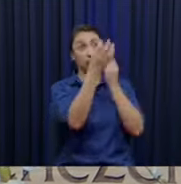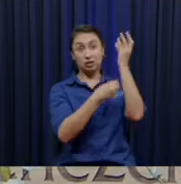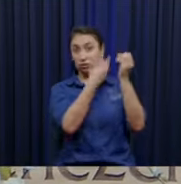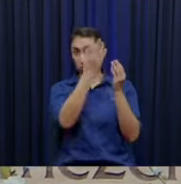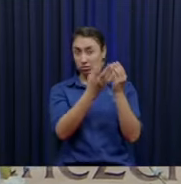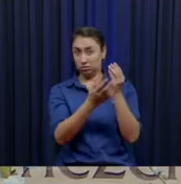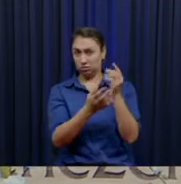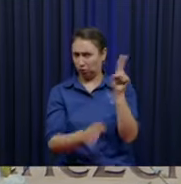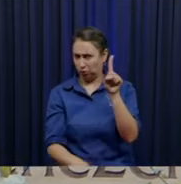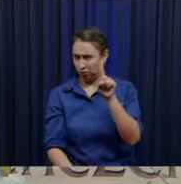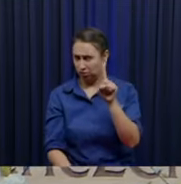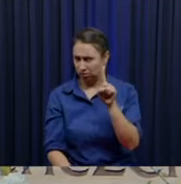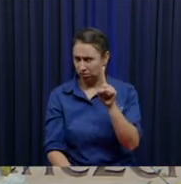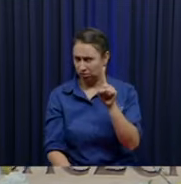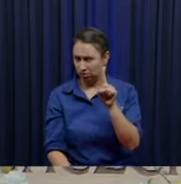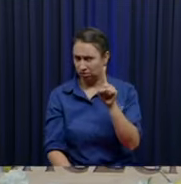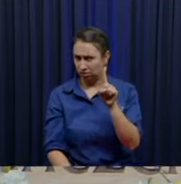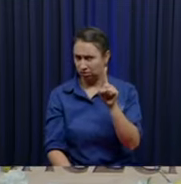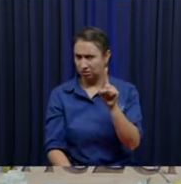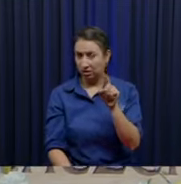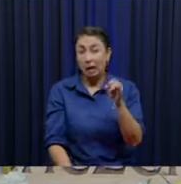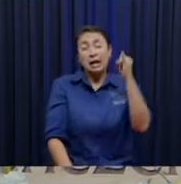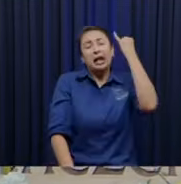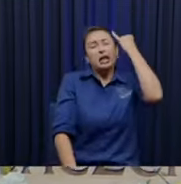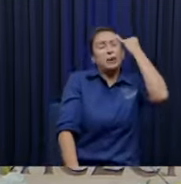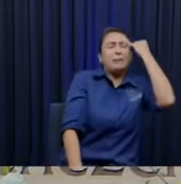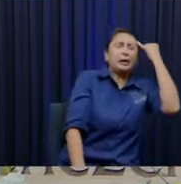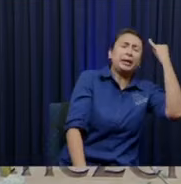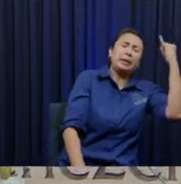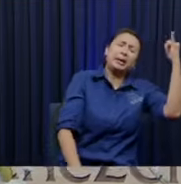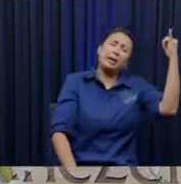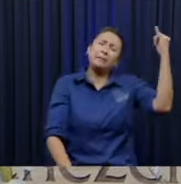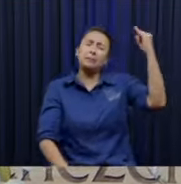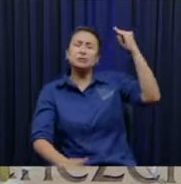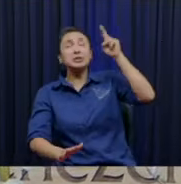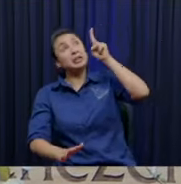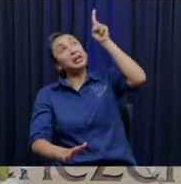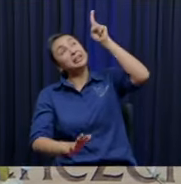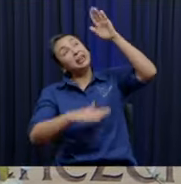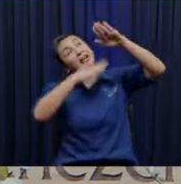Búsquelo en internet. Supongamos que en el cielo no encontrara.